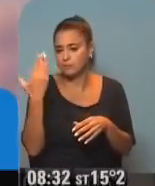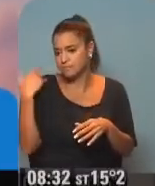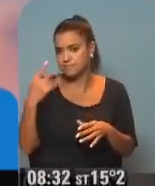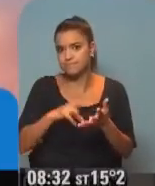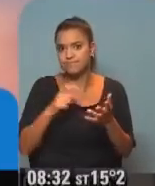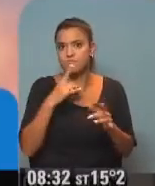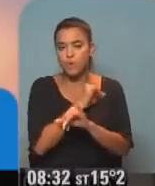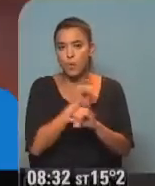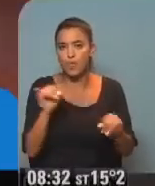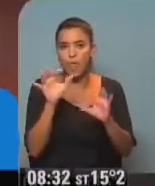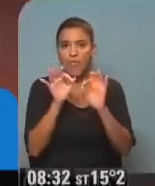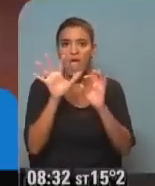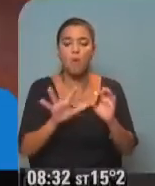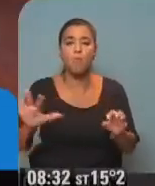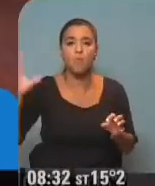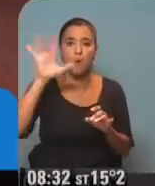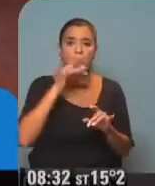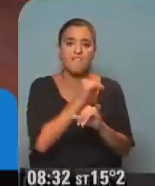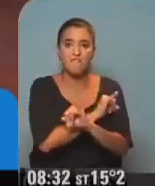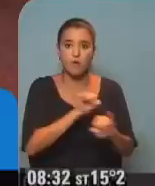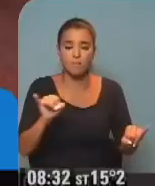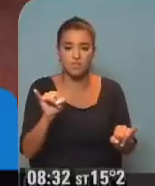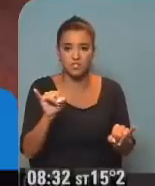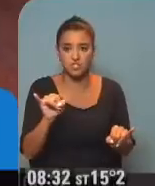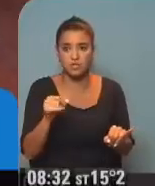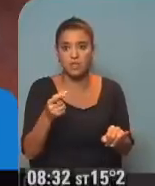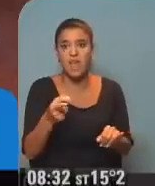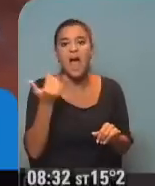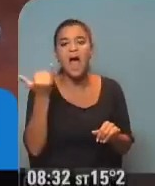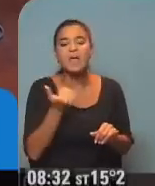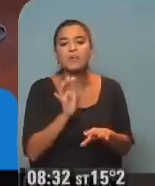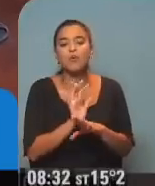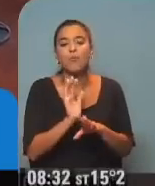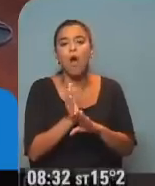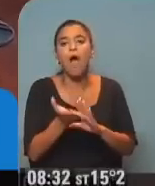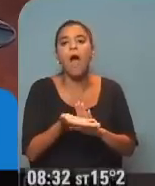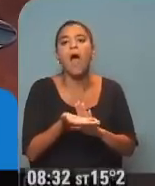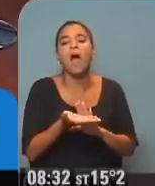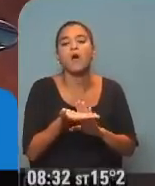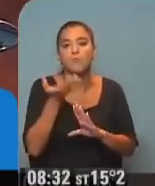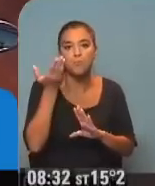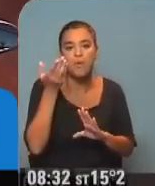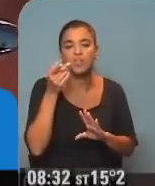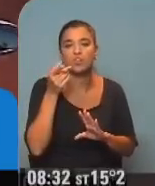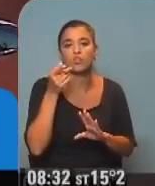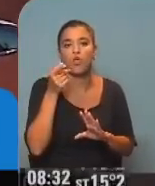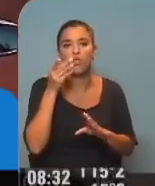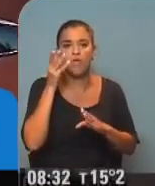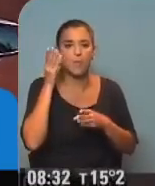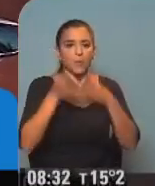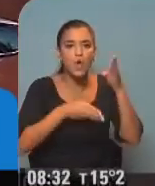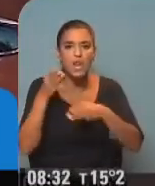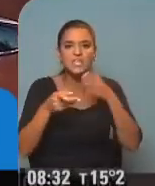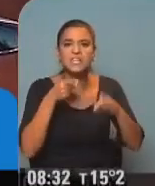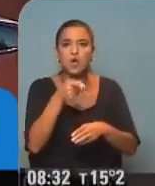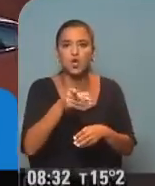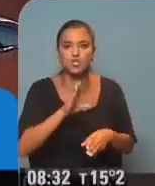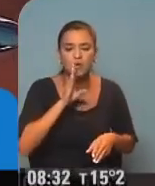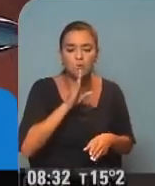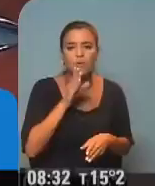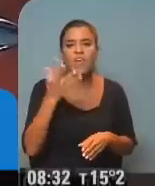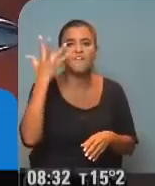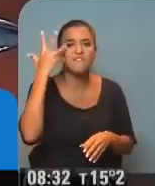que llegan de Europa, la información de Europa, es que hay un crecimiento del antisemitismo en países como Francia,